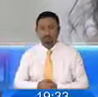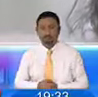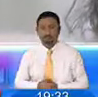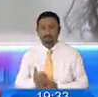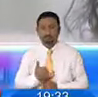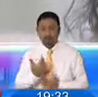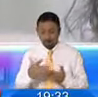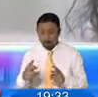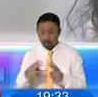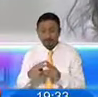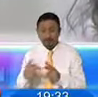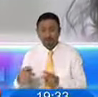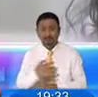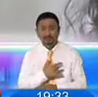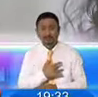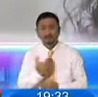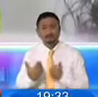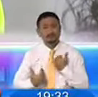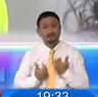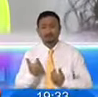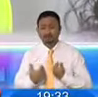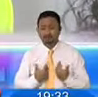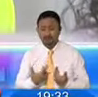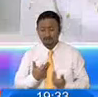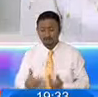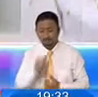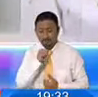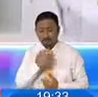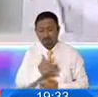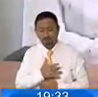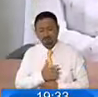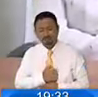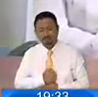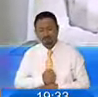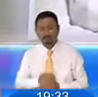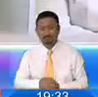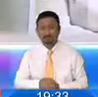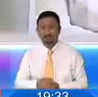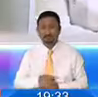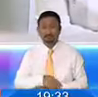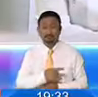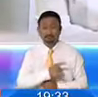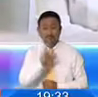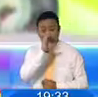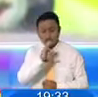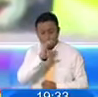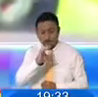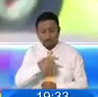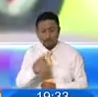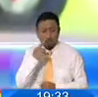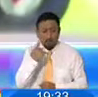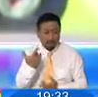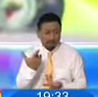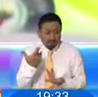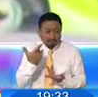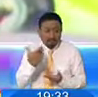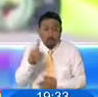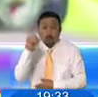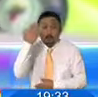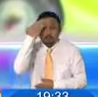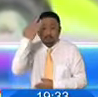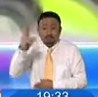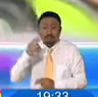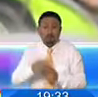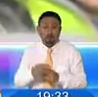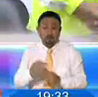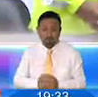haberle conocido, porque también me ha hecho mucha falta. Por mucho tiempo Silvia buscó a su progenitor, de quien solo sabía su nombre, y